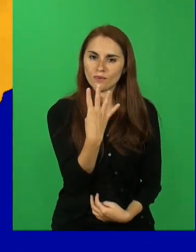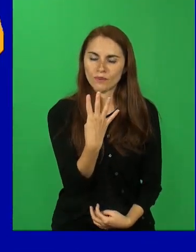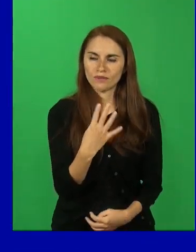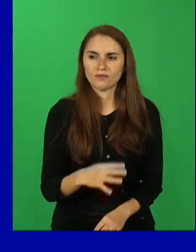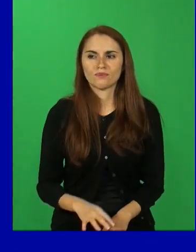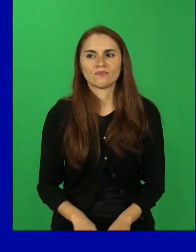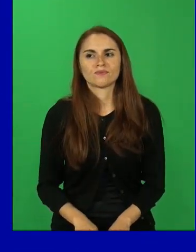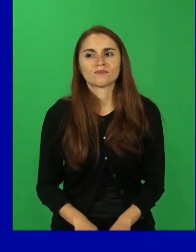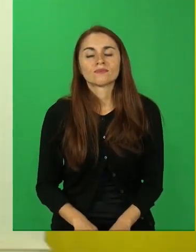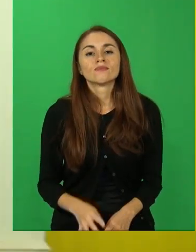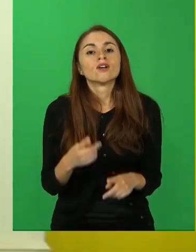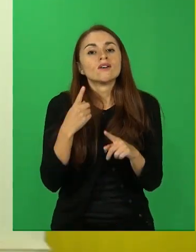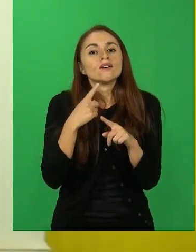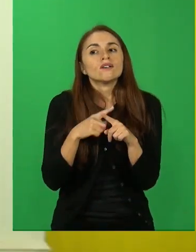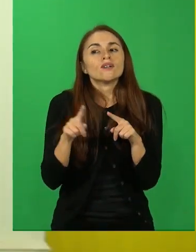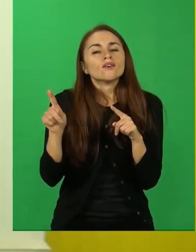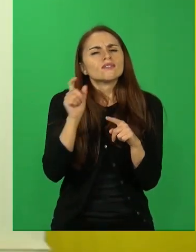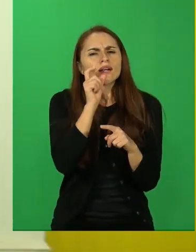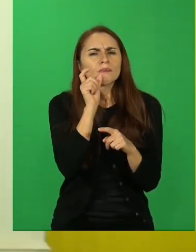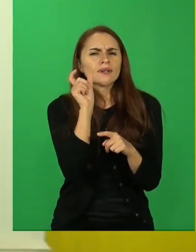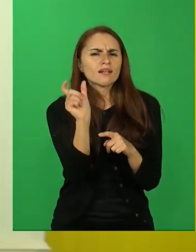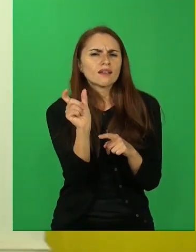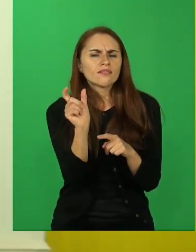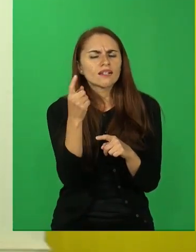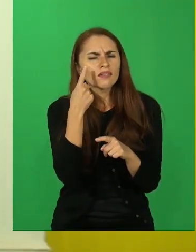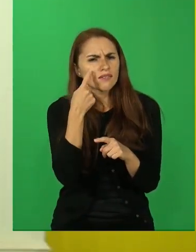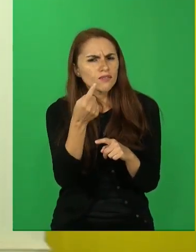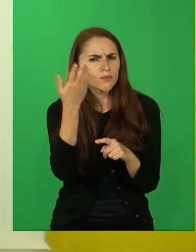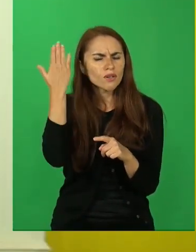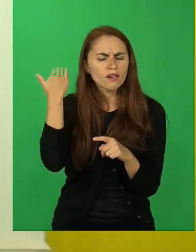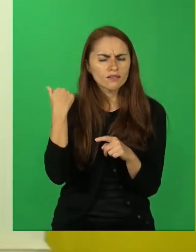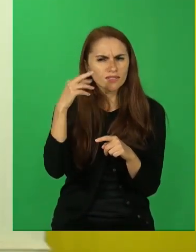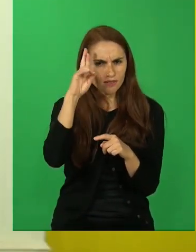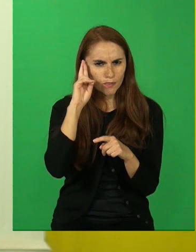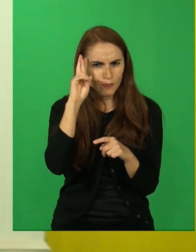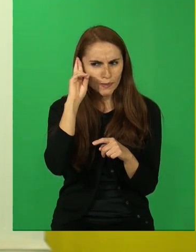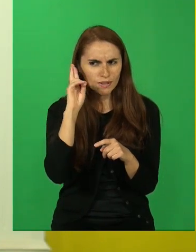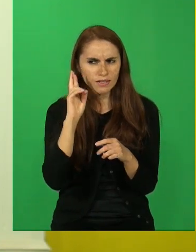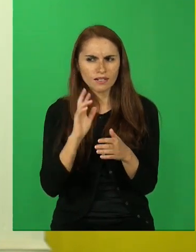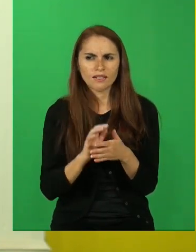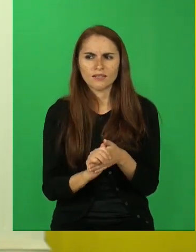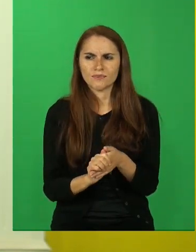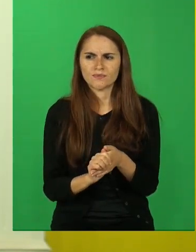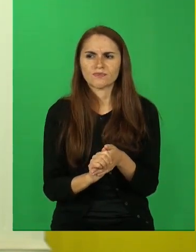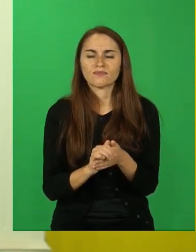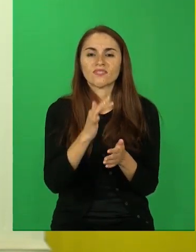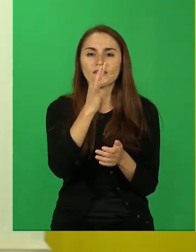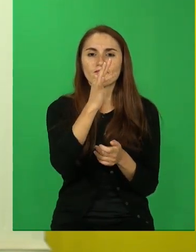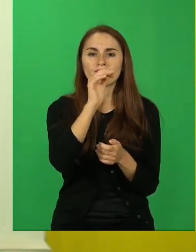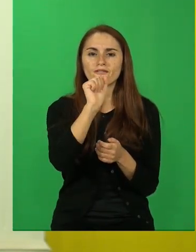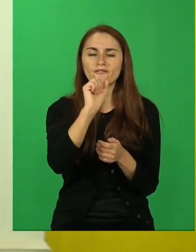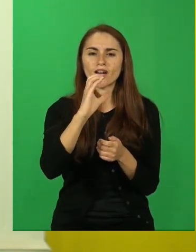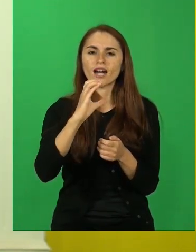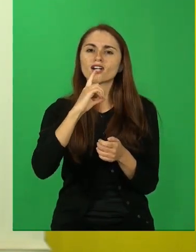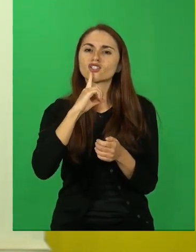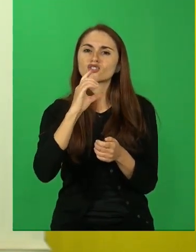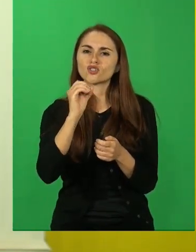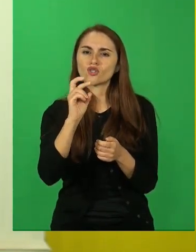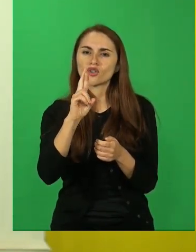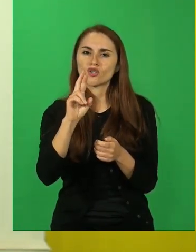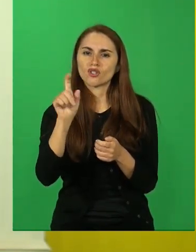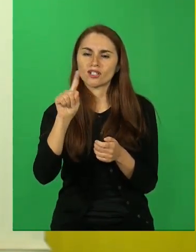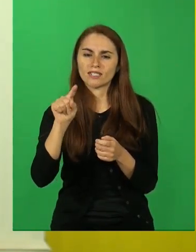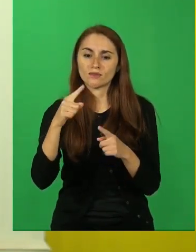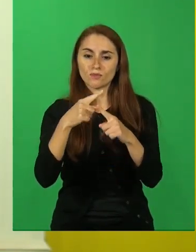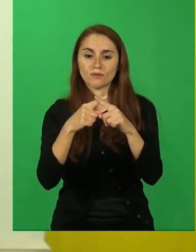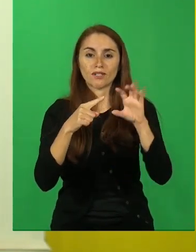bien. Otro concepto que estuvimos viendo, ¿cuál es? ¿Te acuerdas? Bien, los factores. ¿Qué dijimos